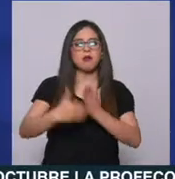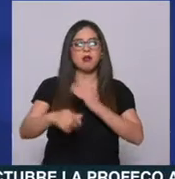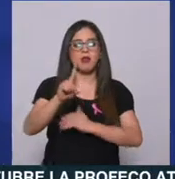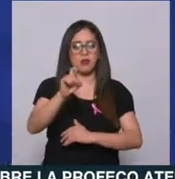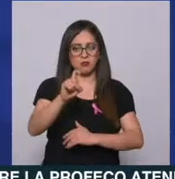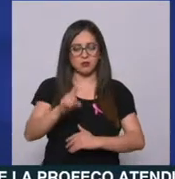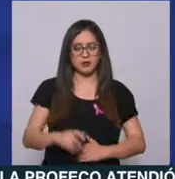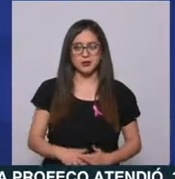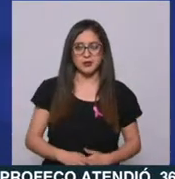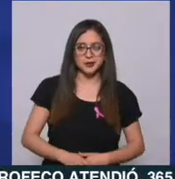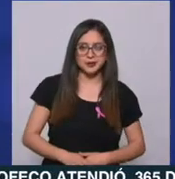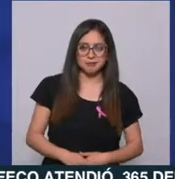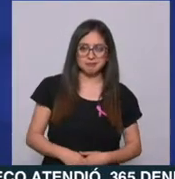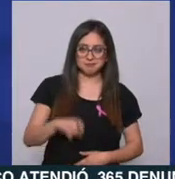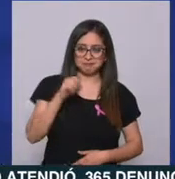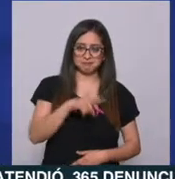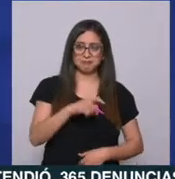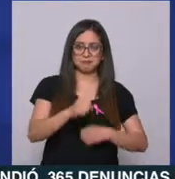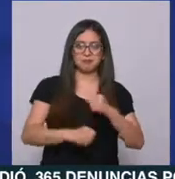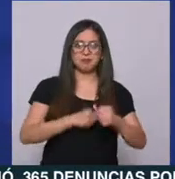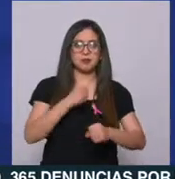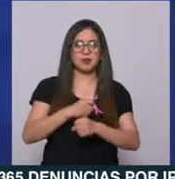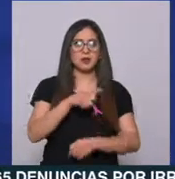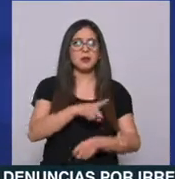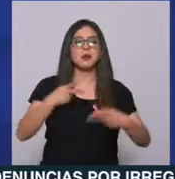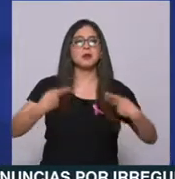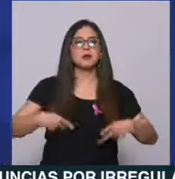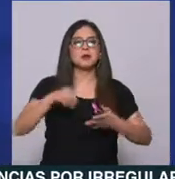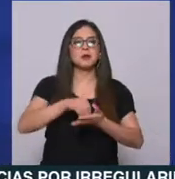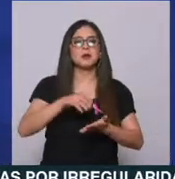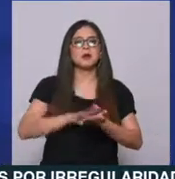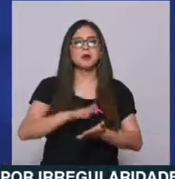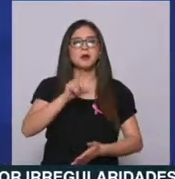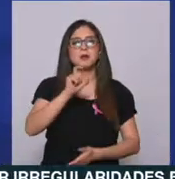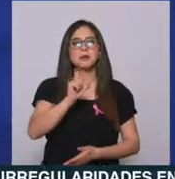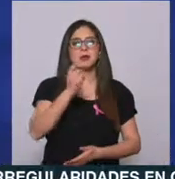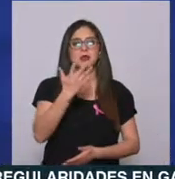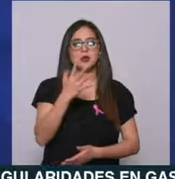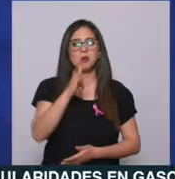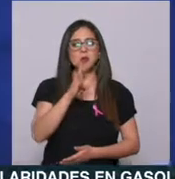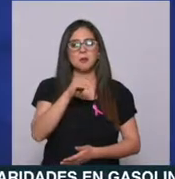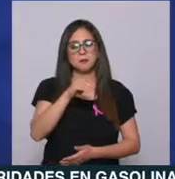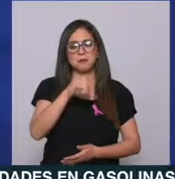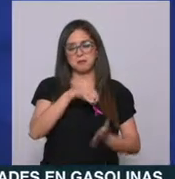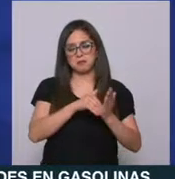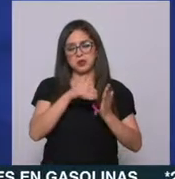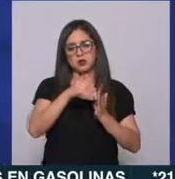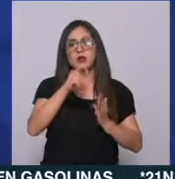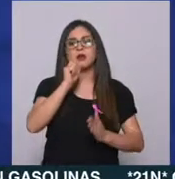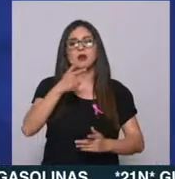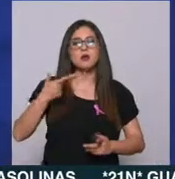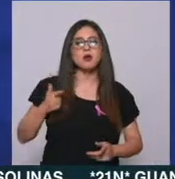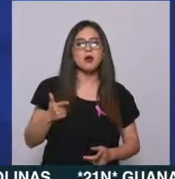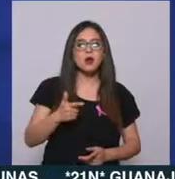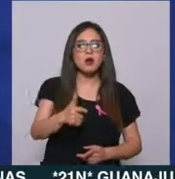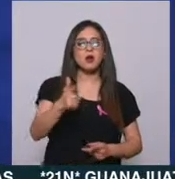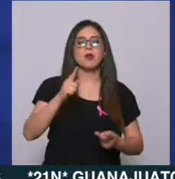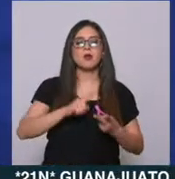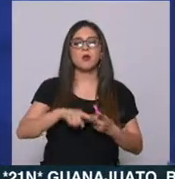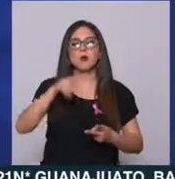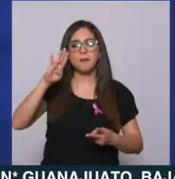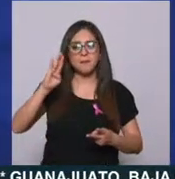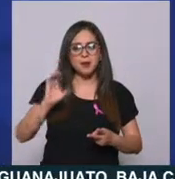dio a conocer que en ese año el registro de víctimas alcanzó los 25 millones y que Guanajuato, Baja California, Estado de